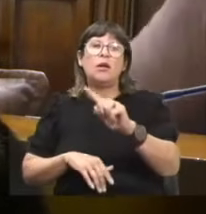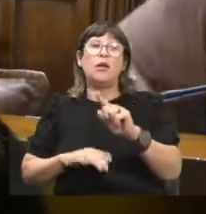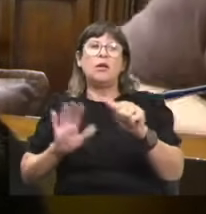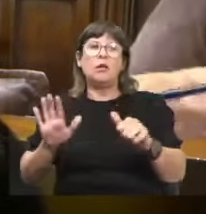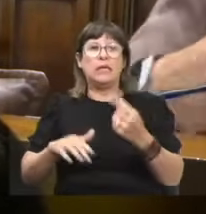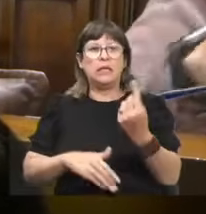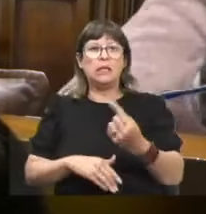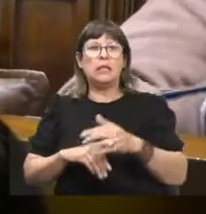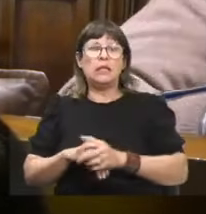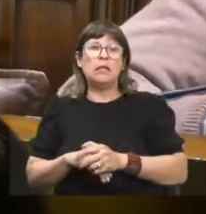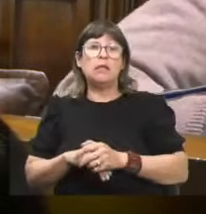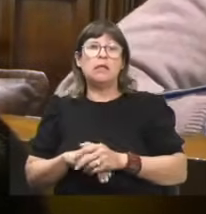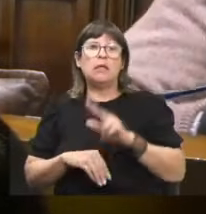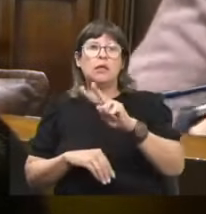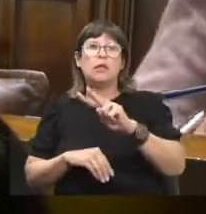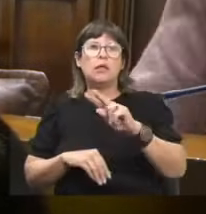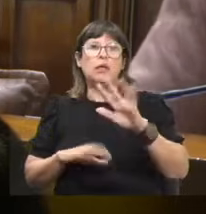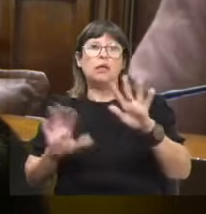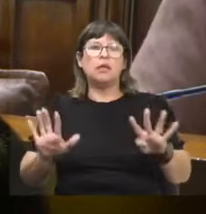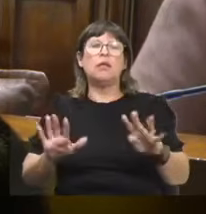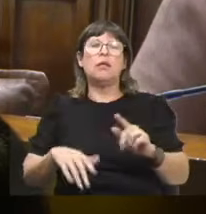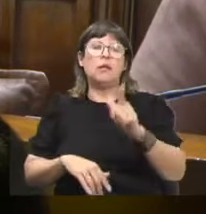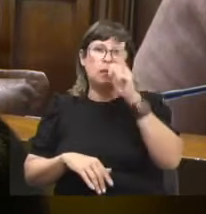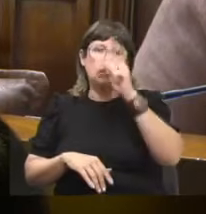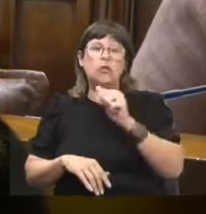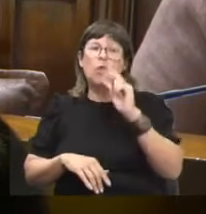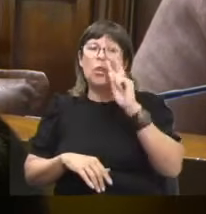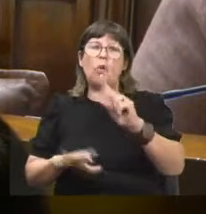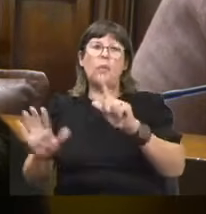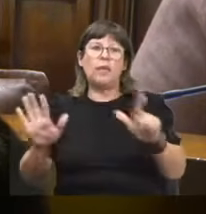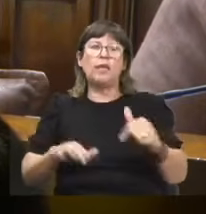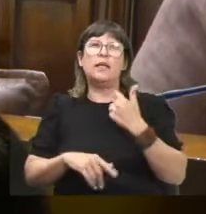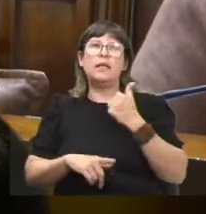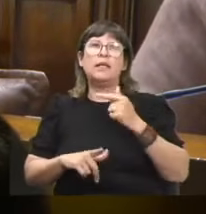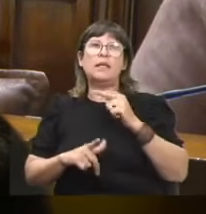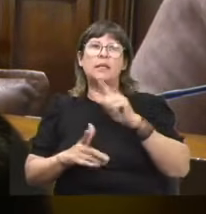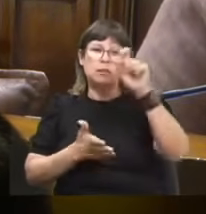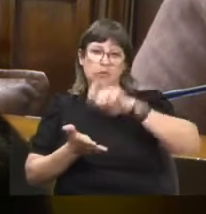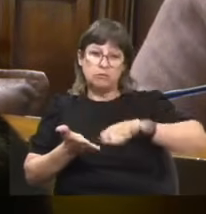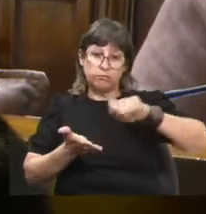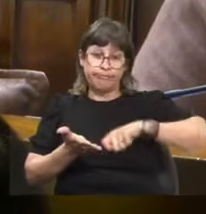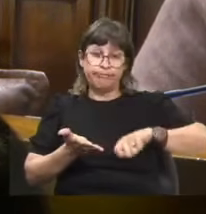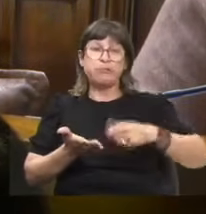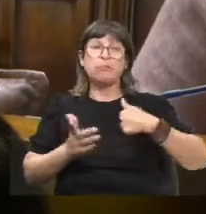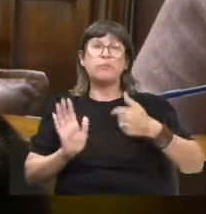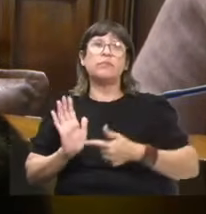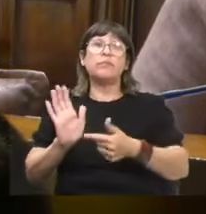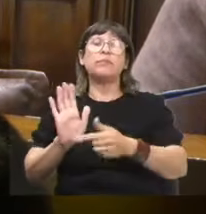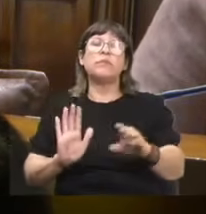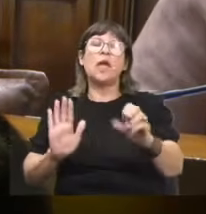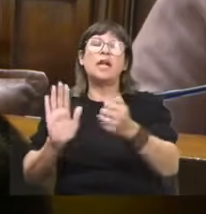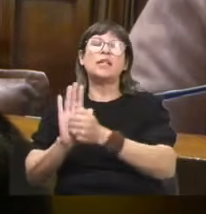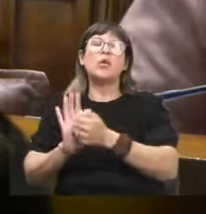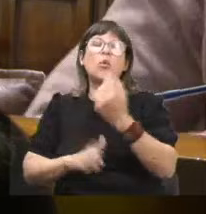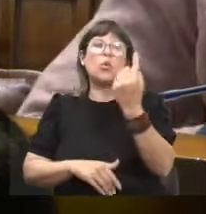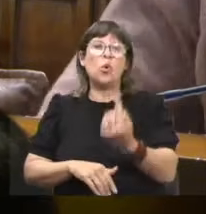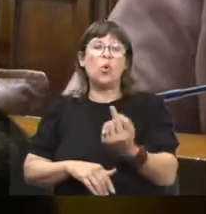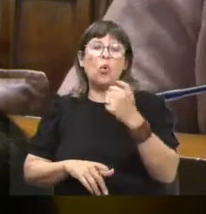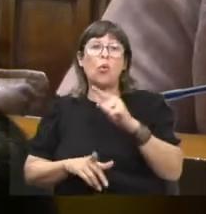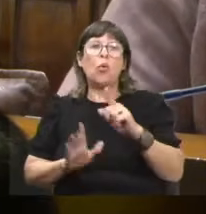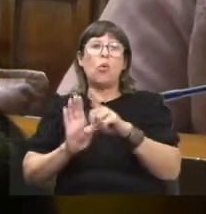18.161 del 29 de julio del 2007, en la redacción dada por el artículo 1 de la